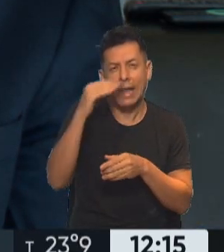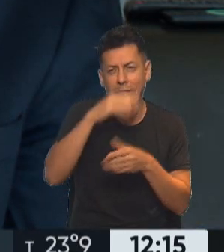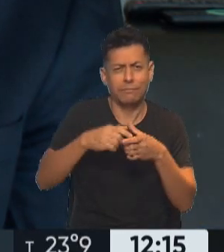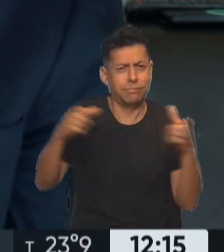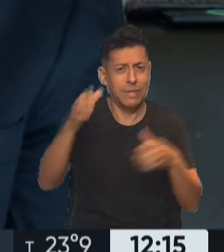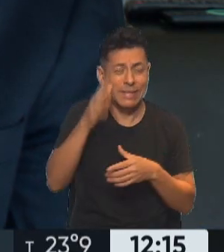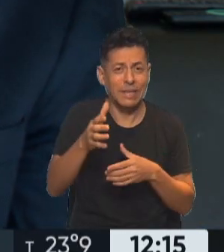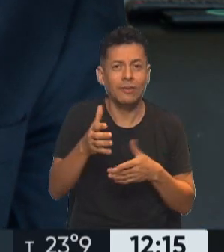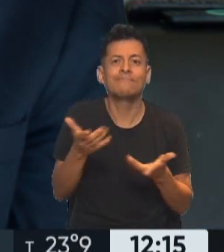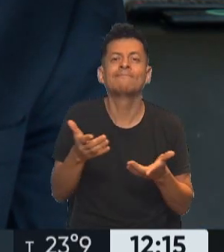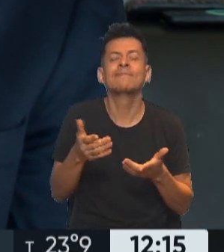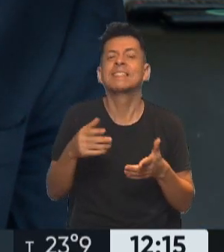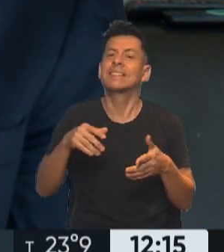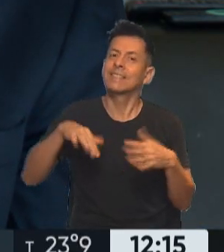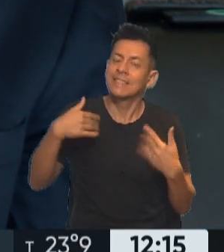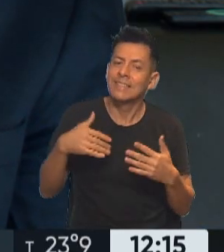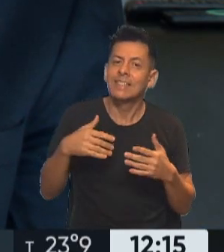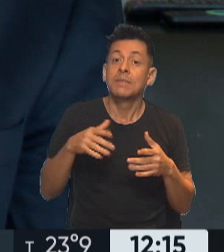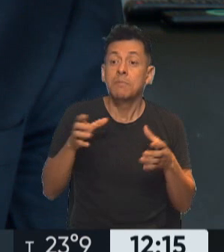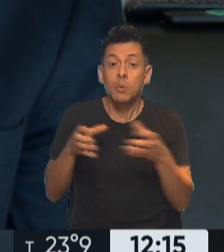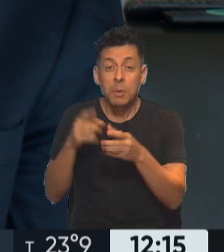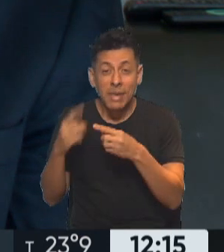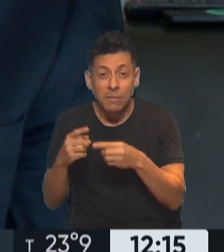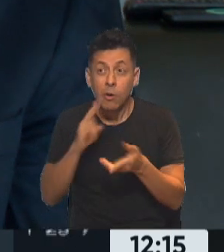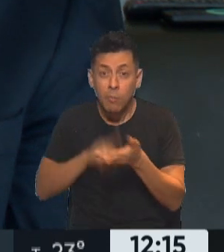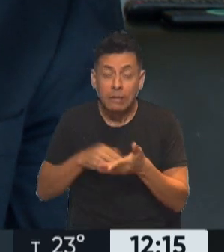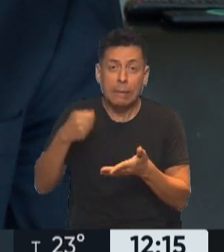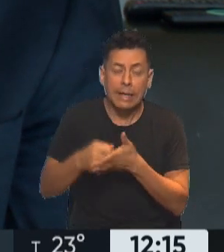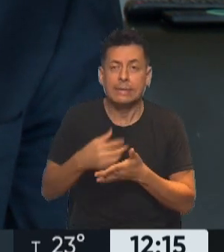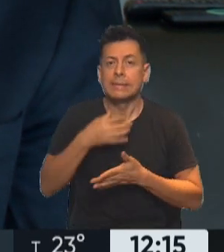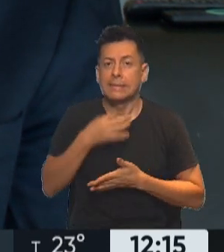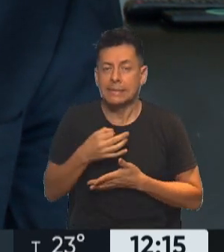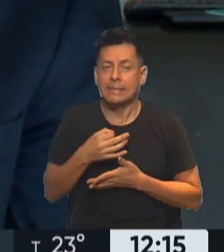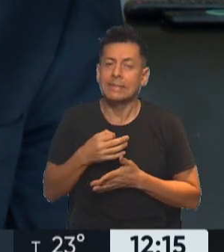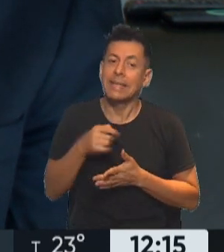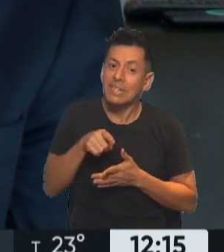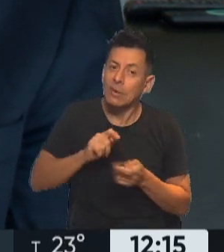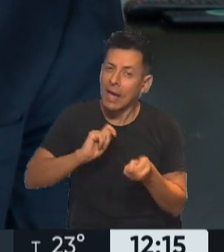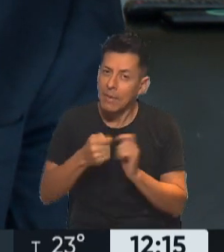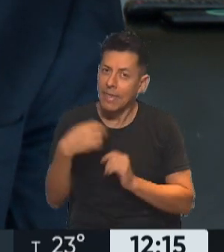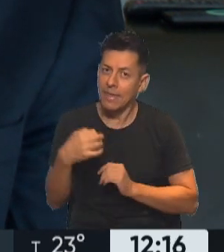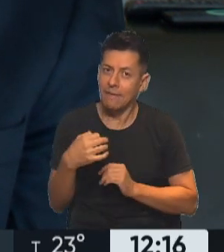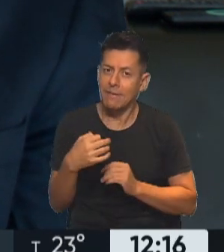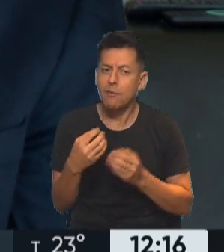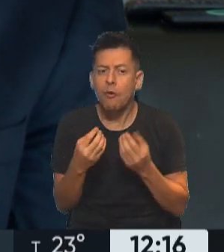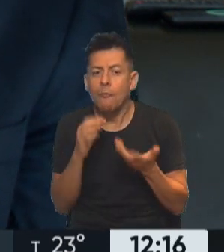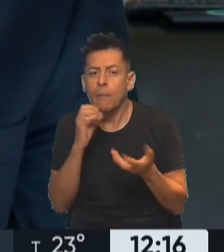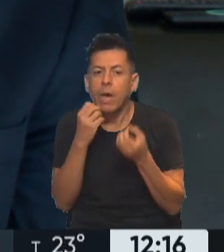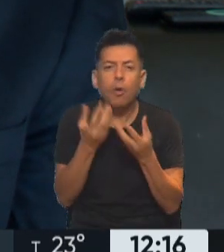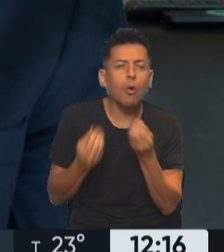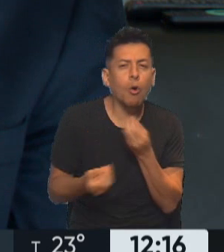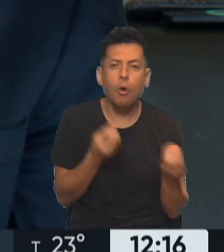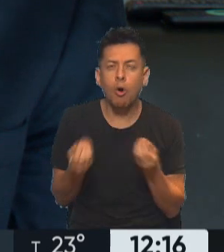una presión alta sobre los mismos sectores que tributan. Entonces eso también habría que corregirlo y buscar mejorar